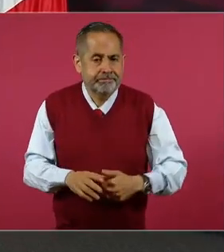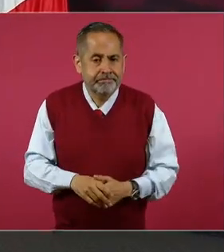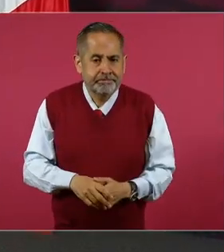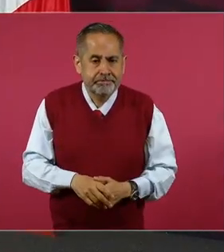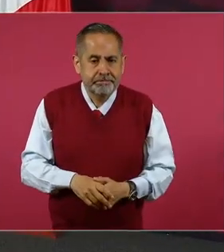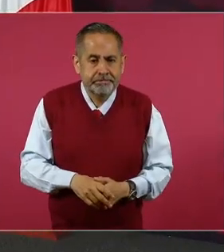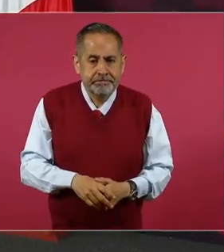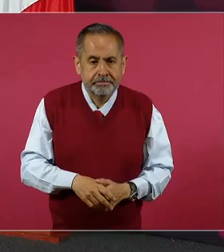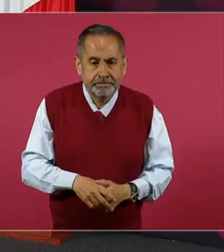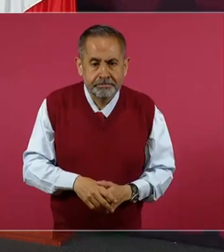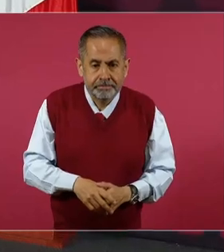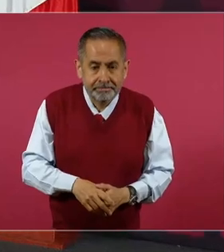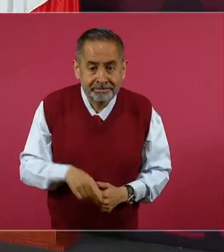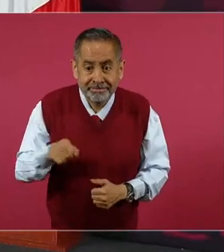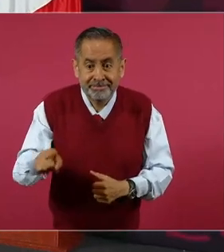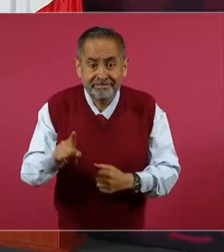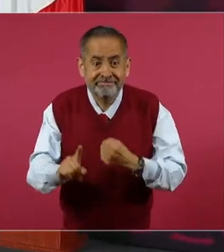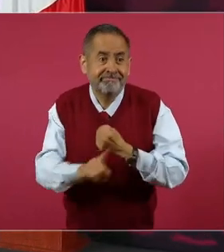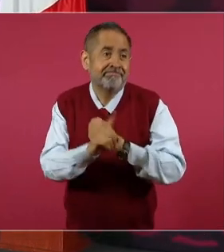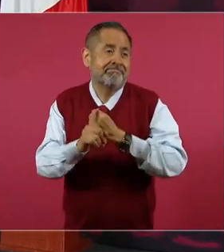y desataron